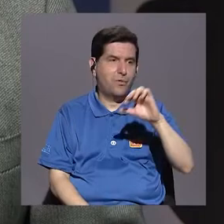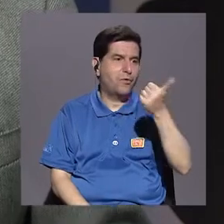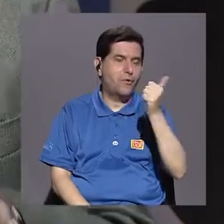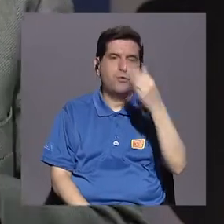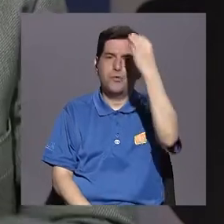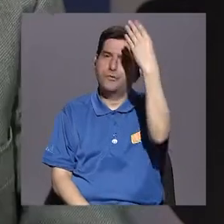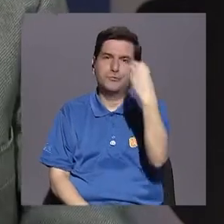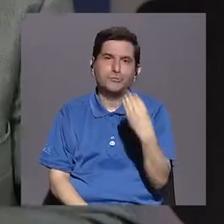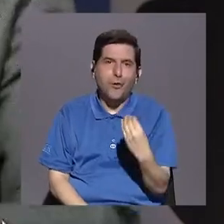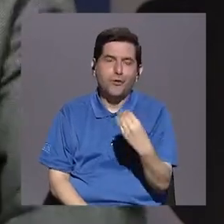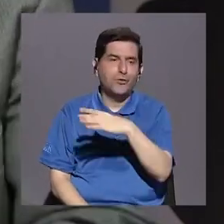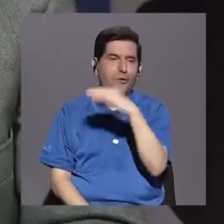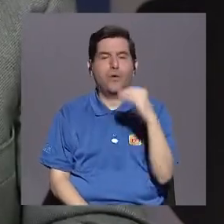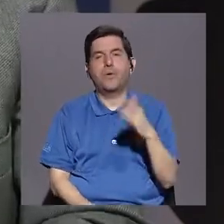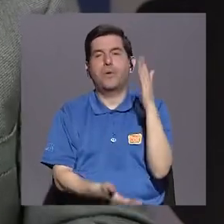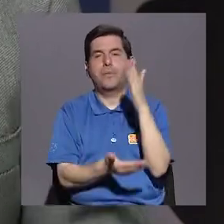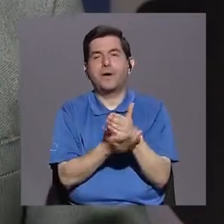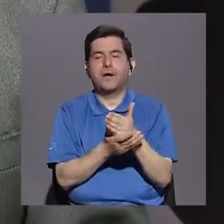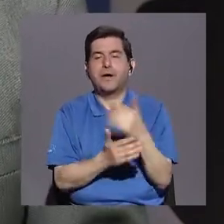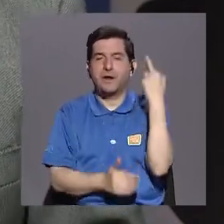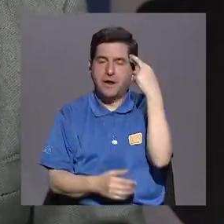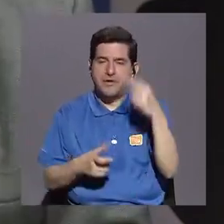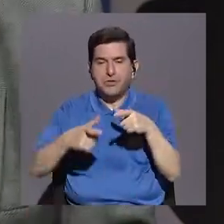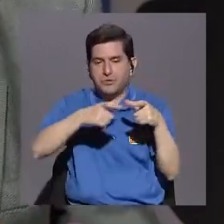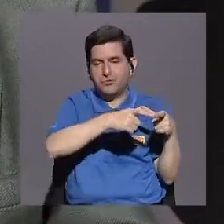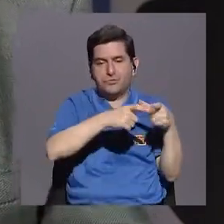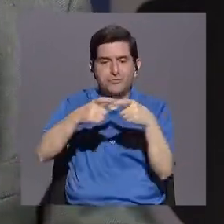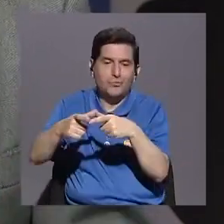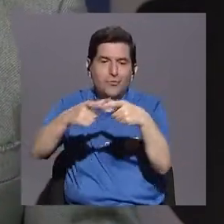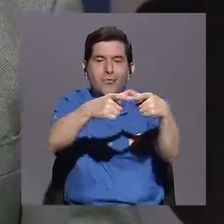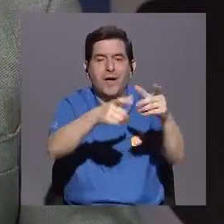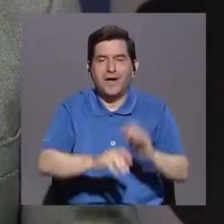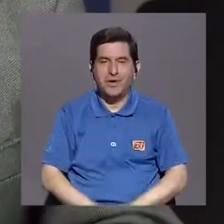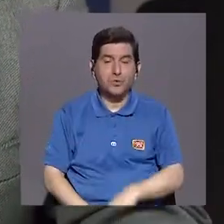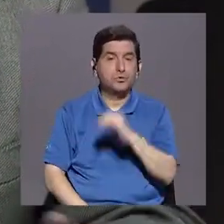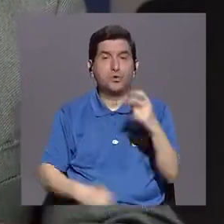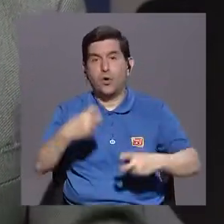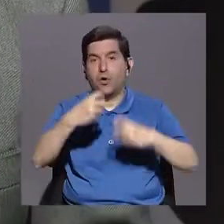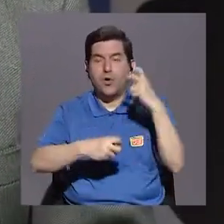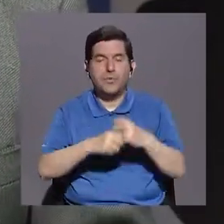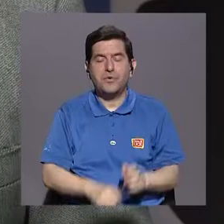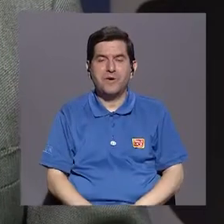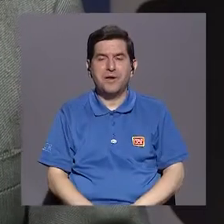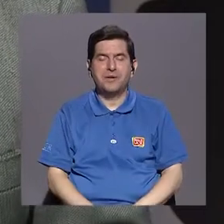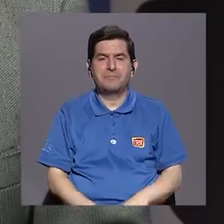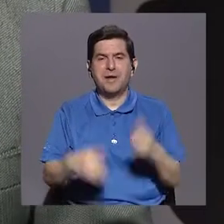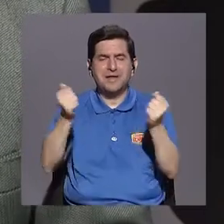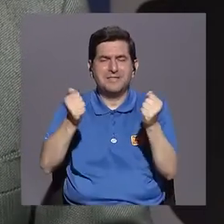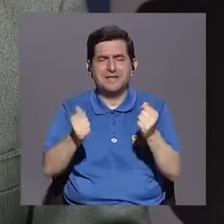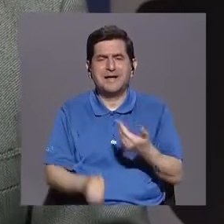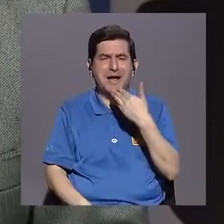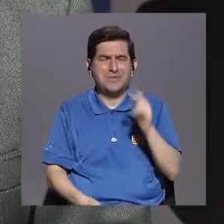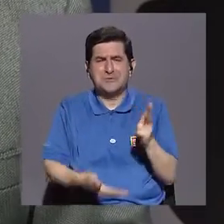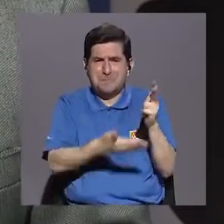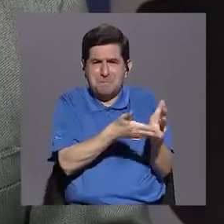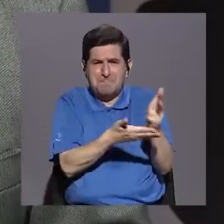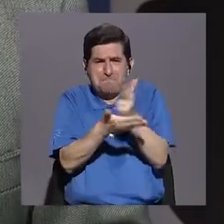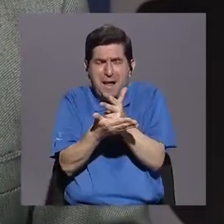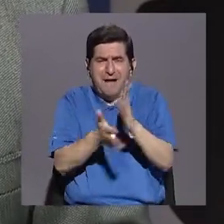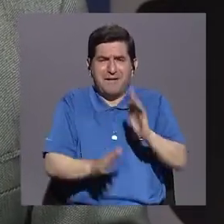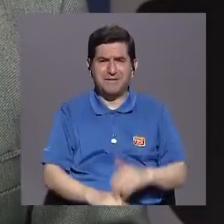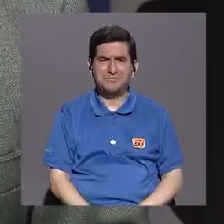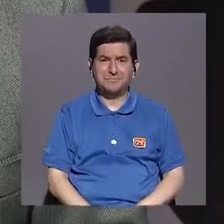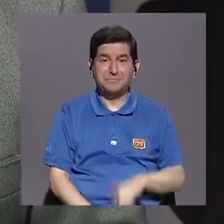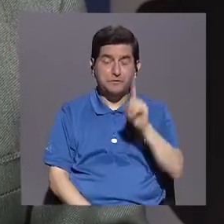semáforos o parar por los huecos o parar por los problemas de carros mal estacionados allí un un